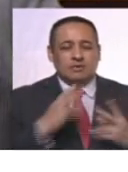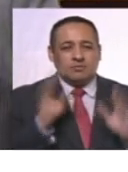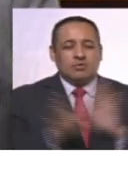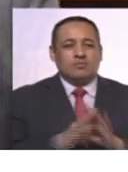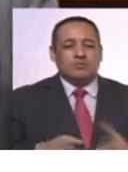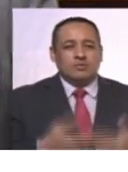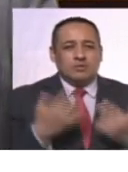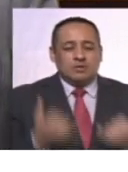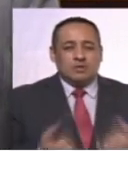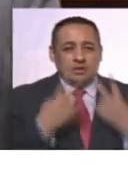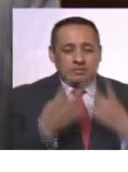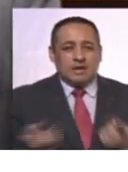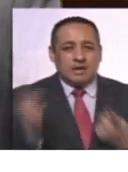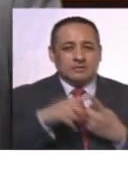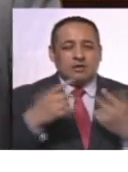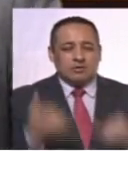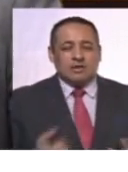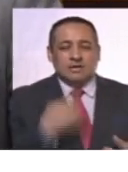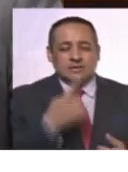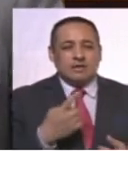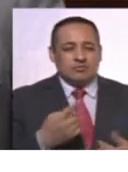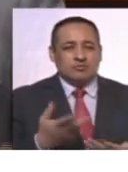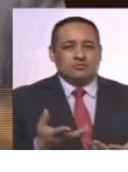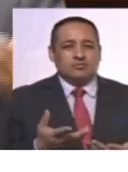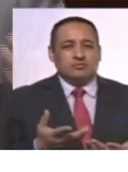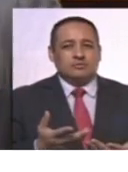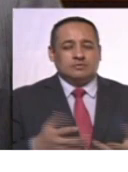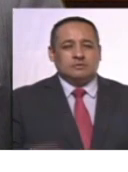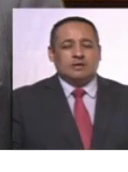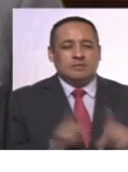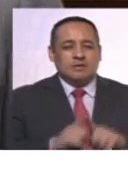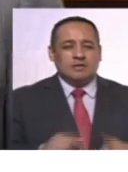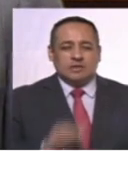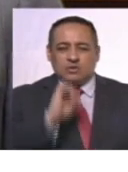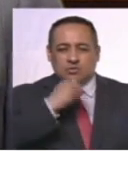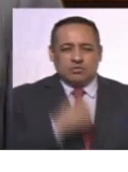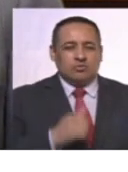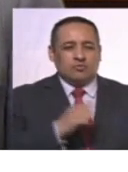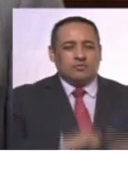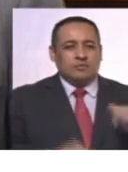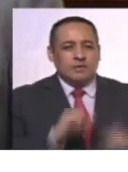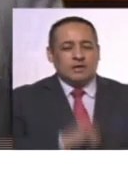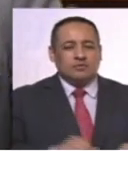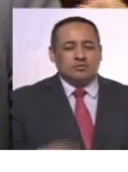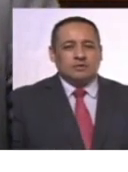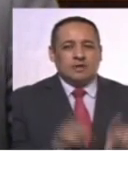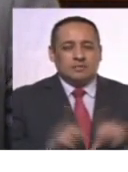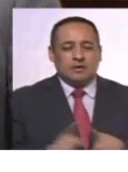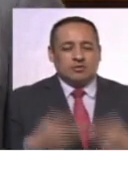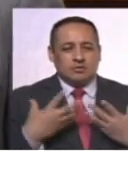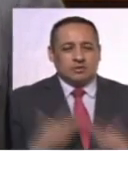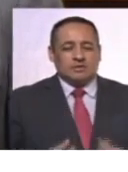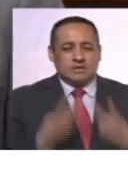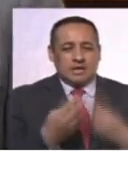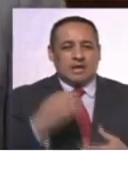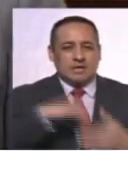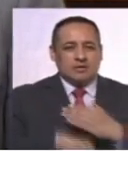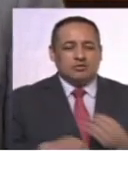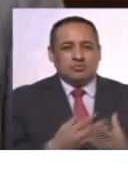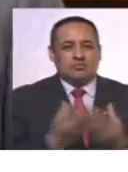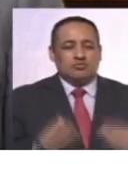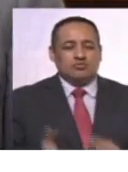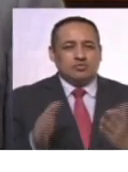ahora, a la fecha, estamos todavía de duelo. Estamos con la tristeza adentro por los